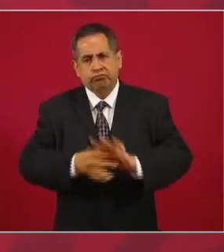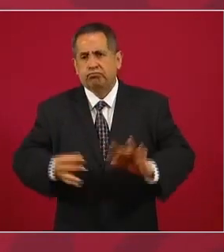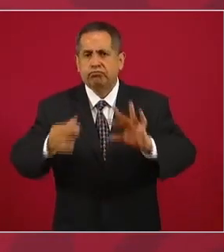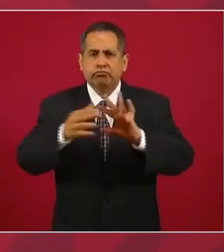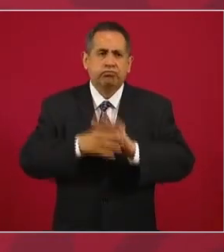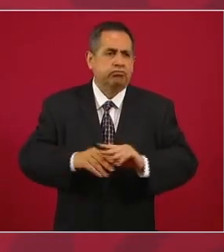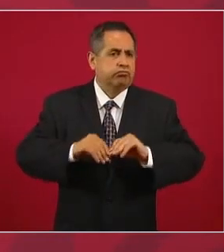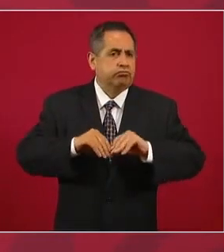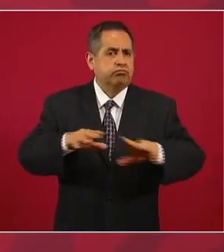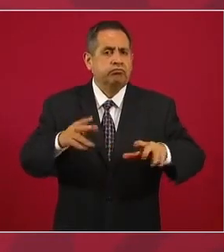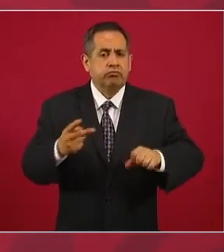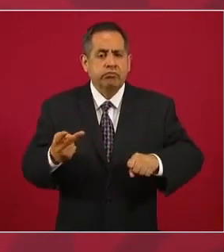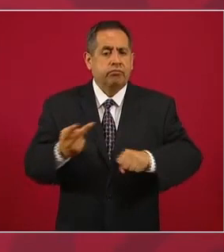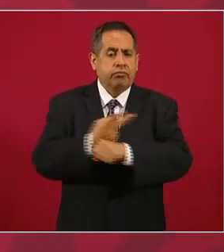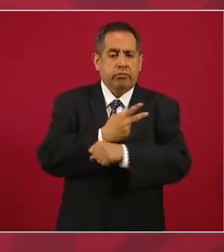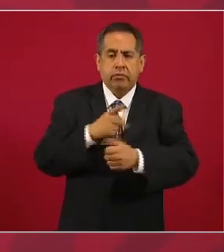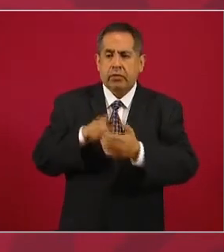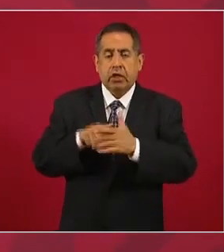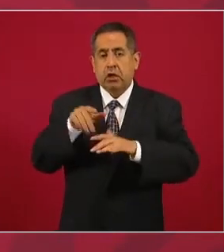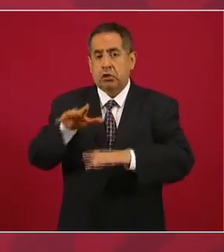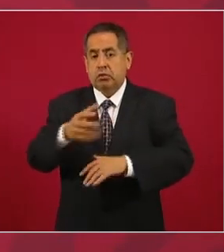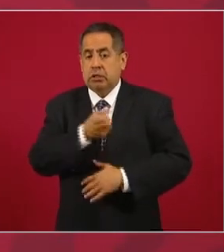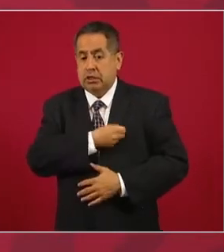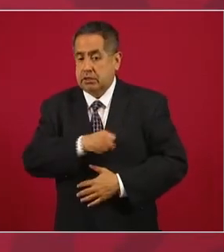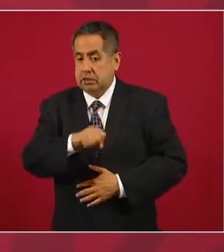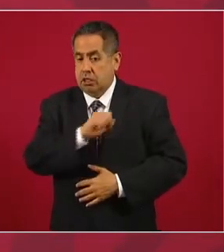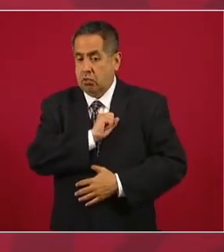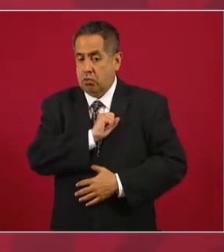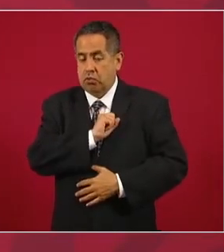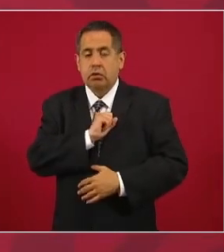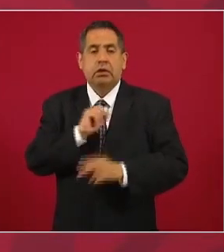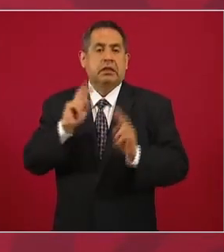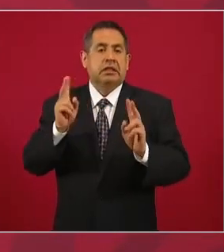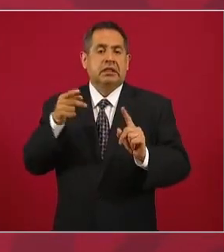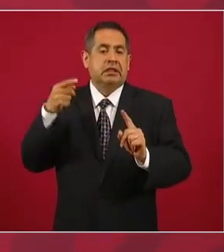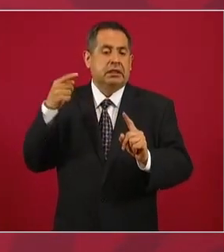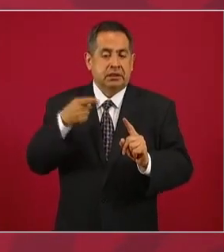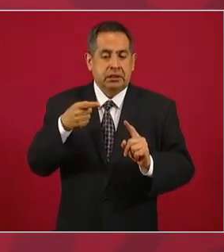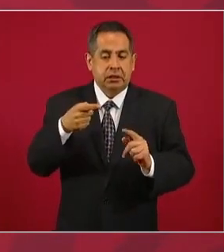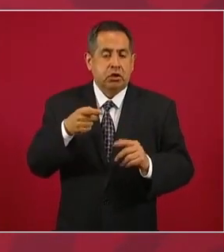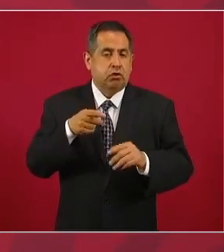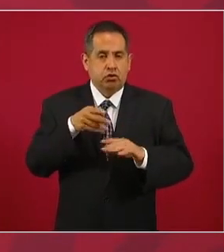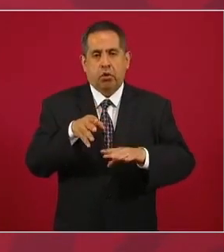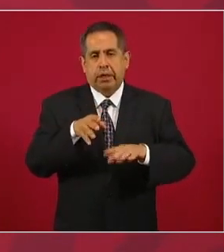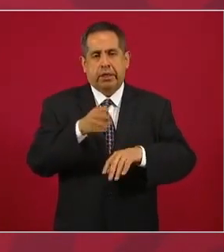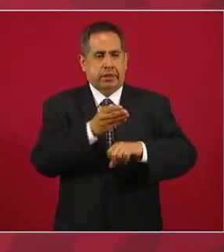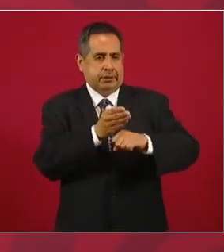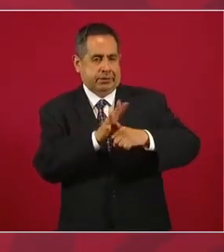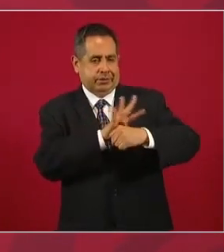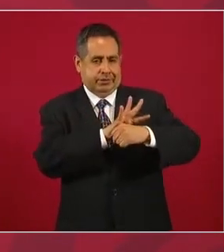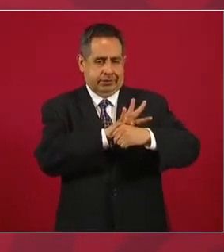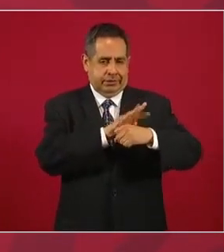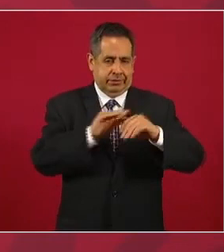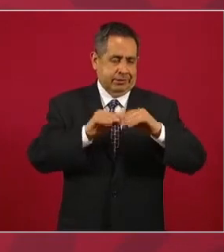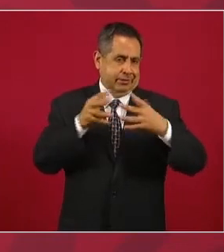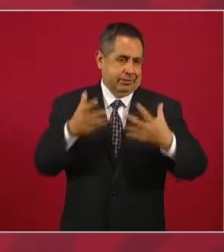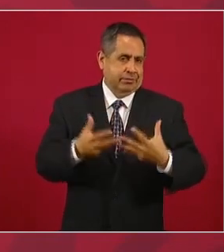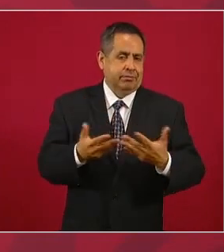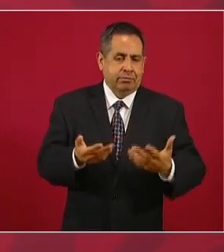sobre la situación de la salud, en particular lo que tiene que ver con la pandemia, y